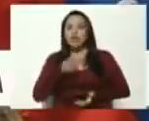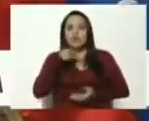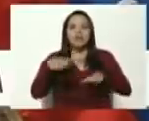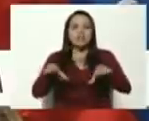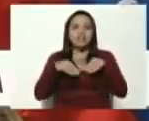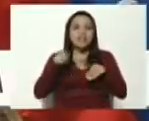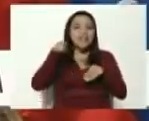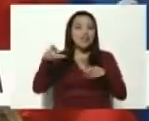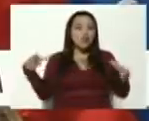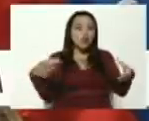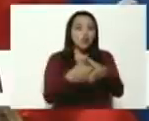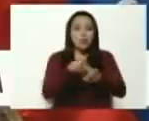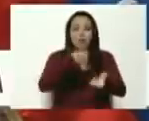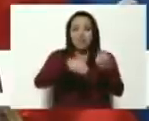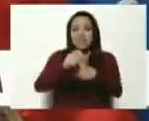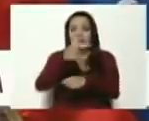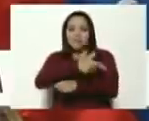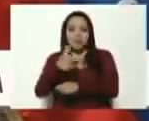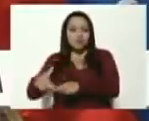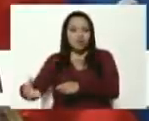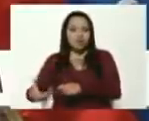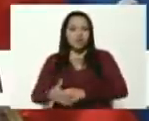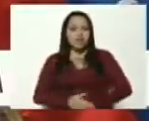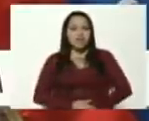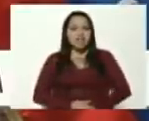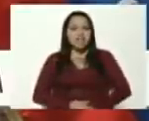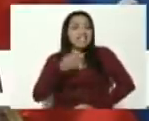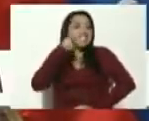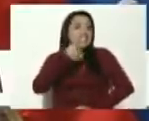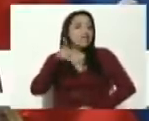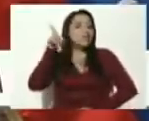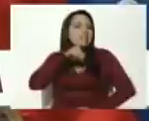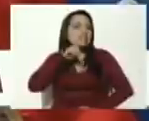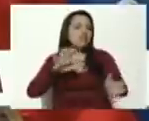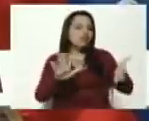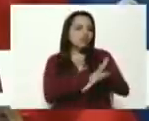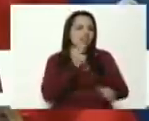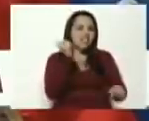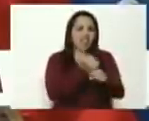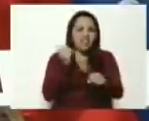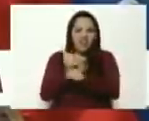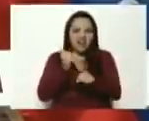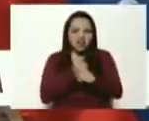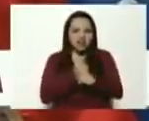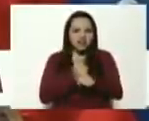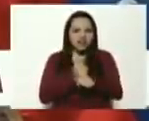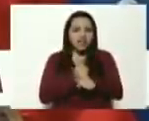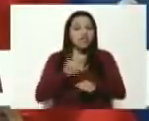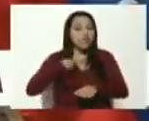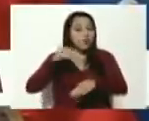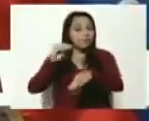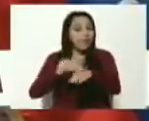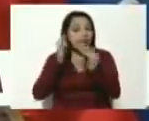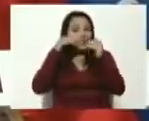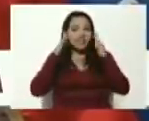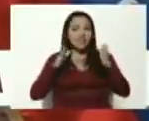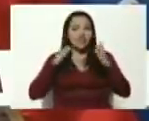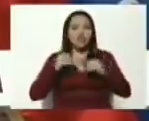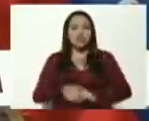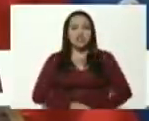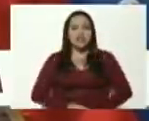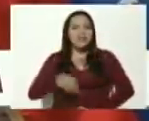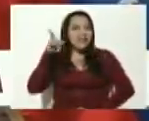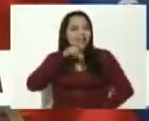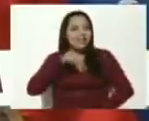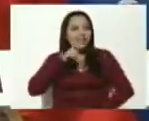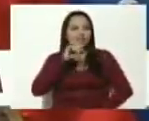mafias que con falsas ofertas de trabajo, alerta siempre con esto, falsas ofertas de